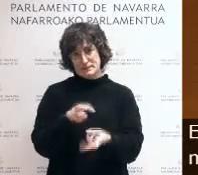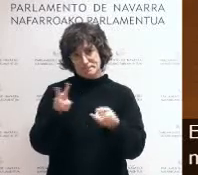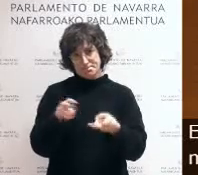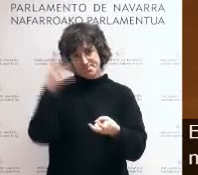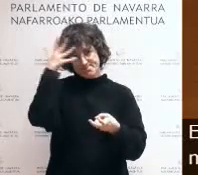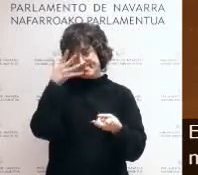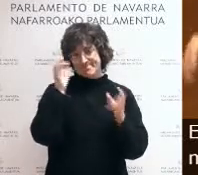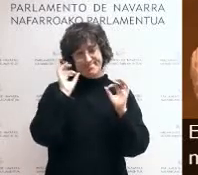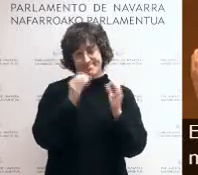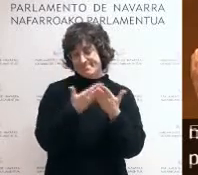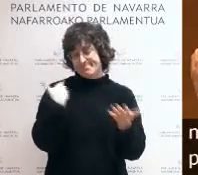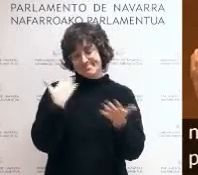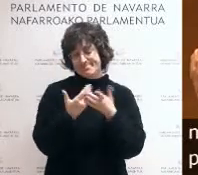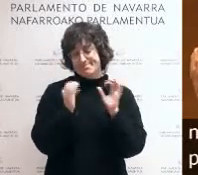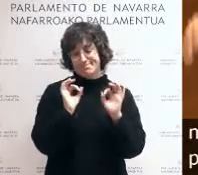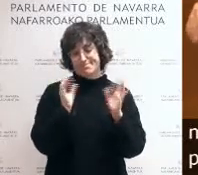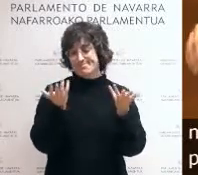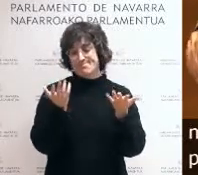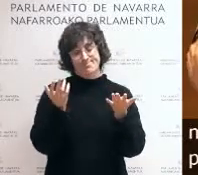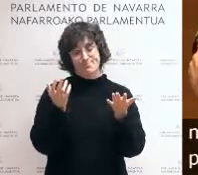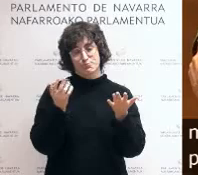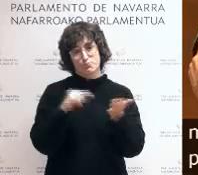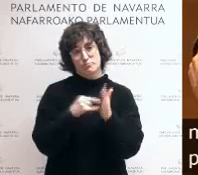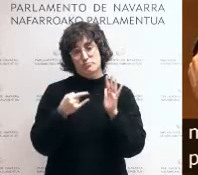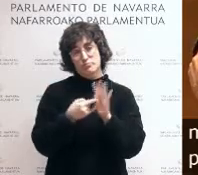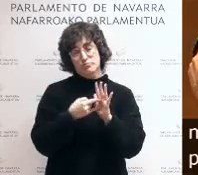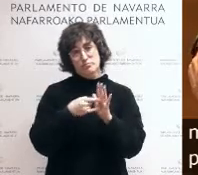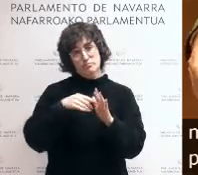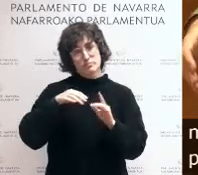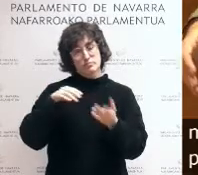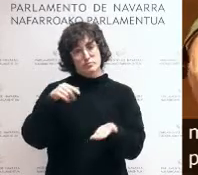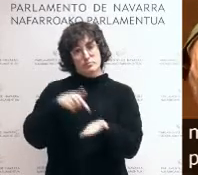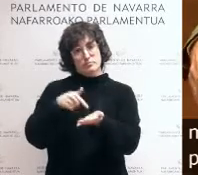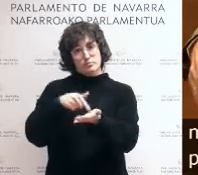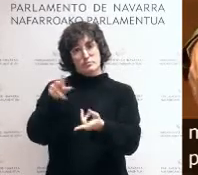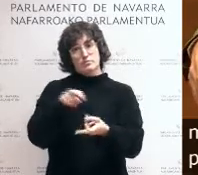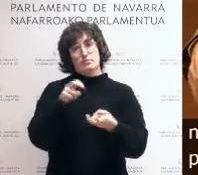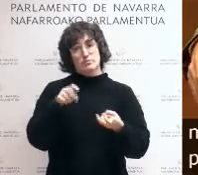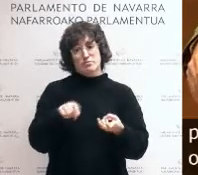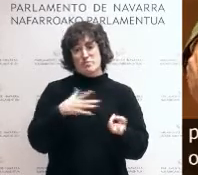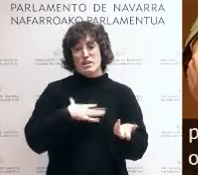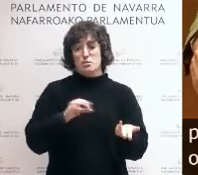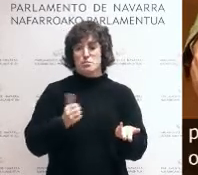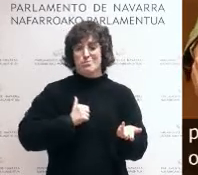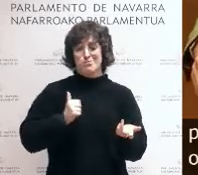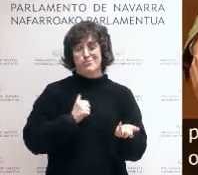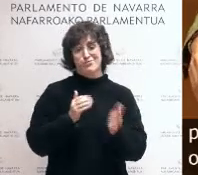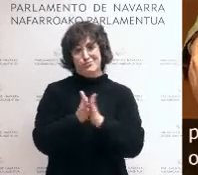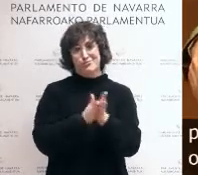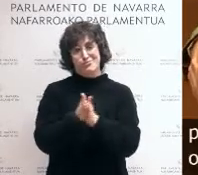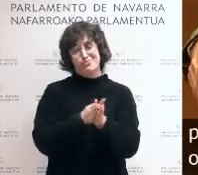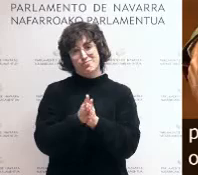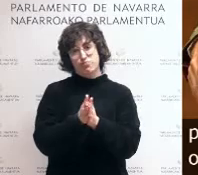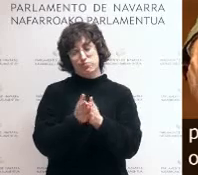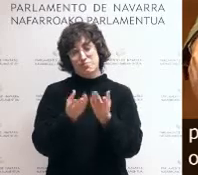potestad tributaria foral representa una oportunidad para incentivar la economía, para ayudar a las